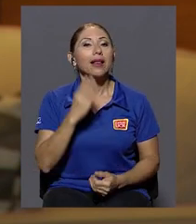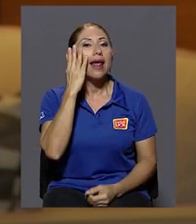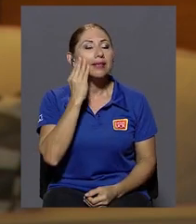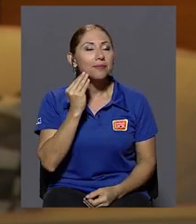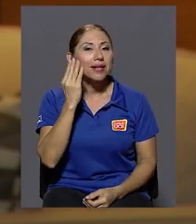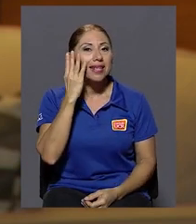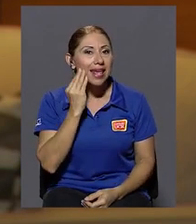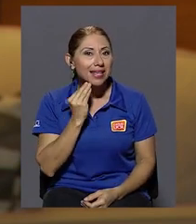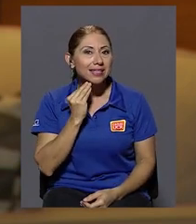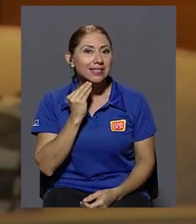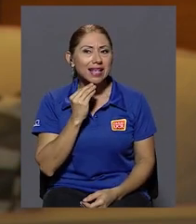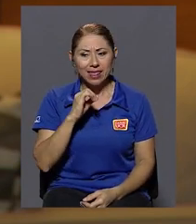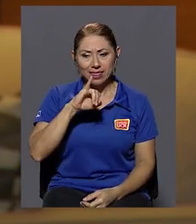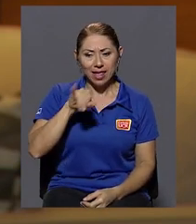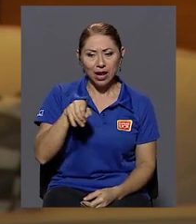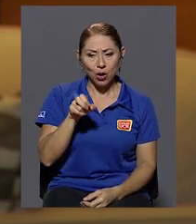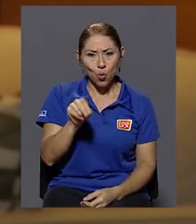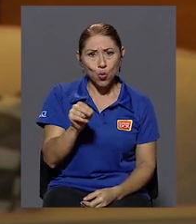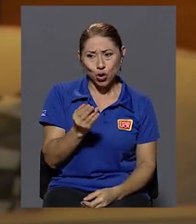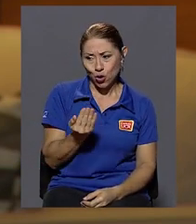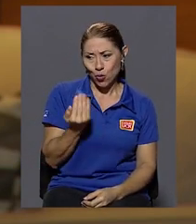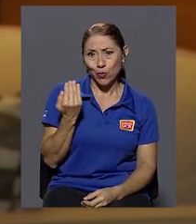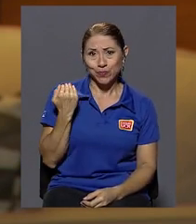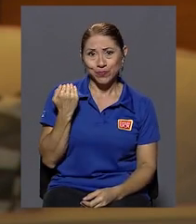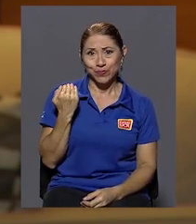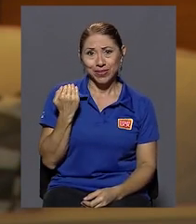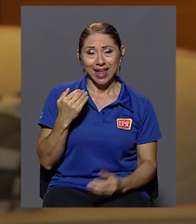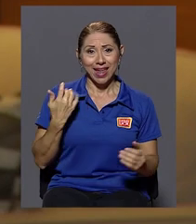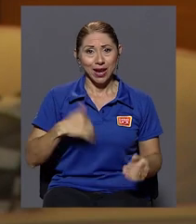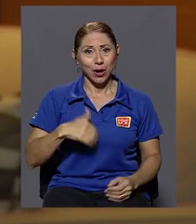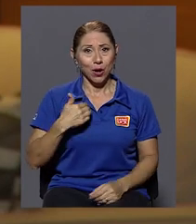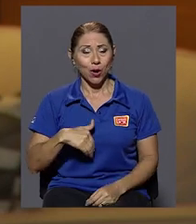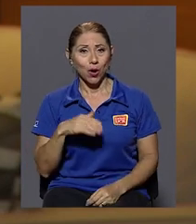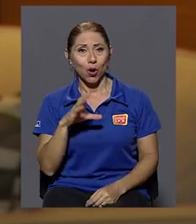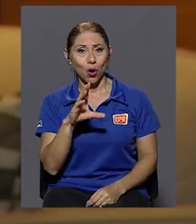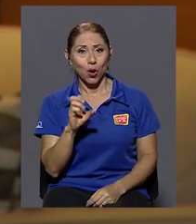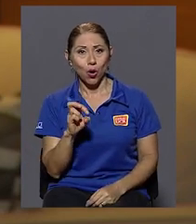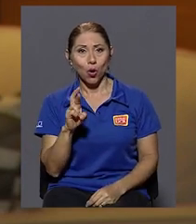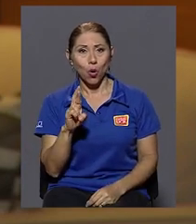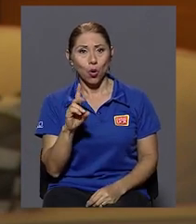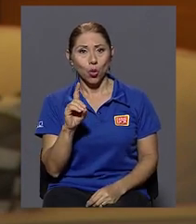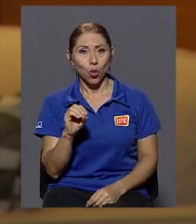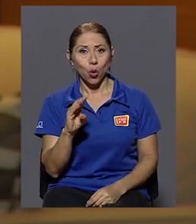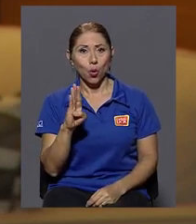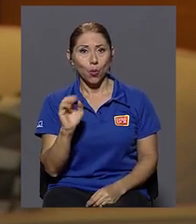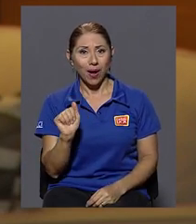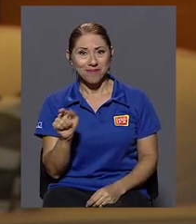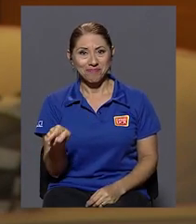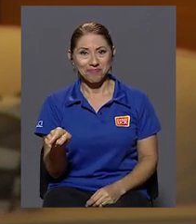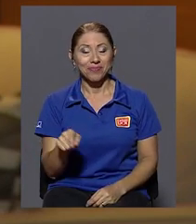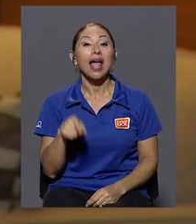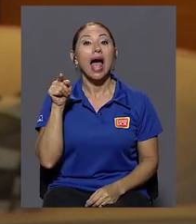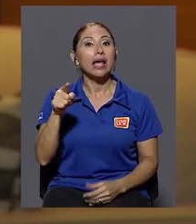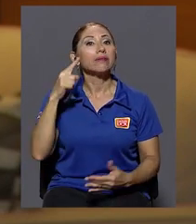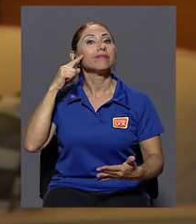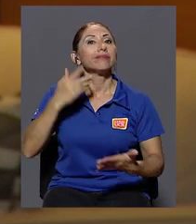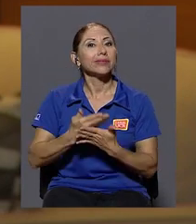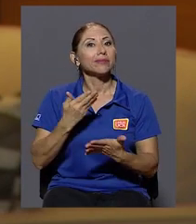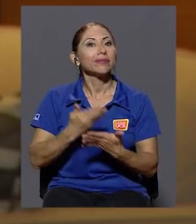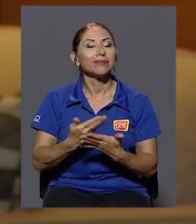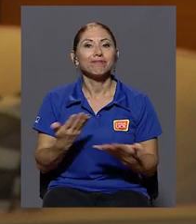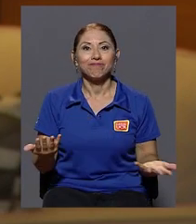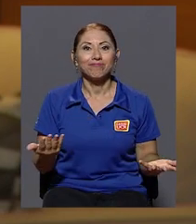La experiencia de junio de Córdoba de este año, en donde se evidenció